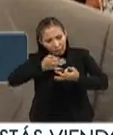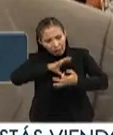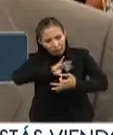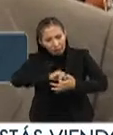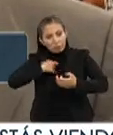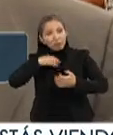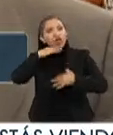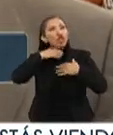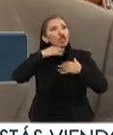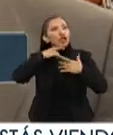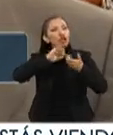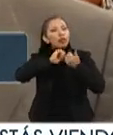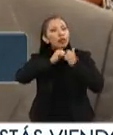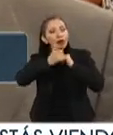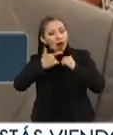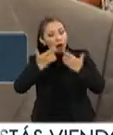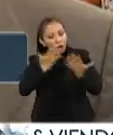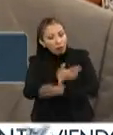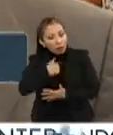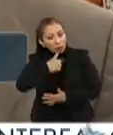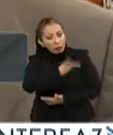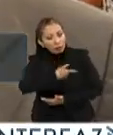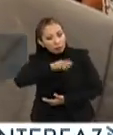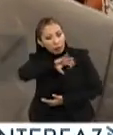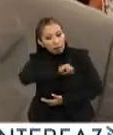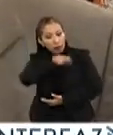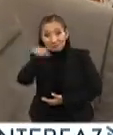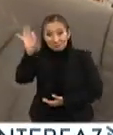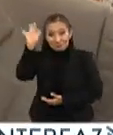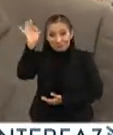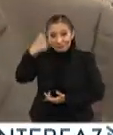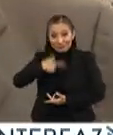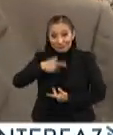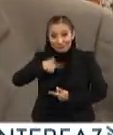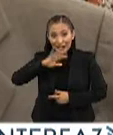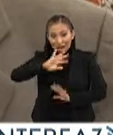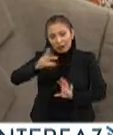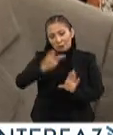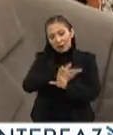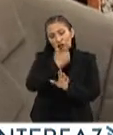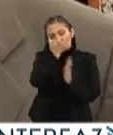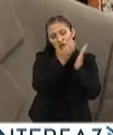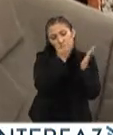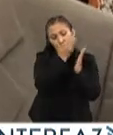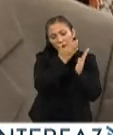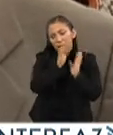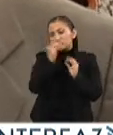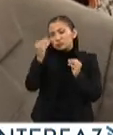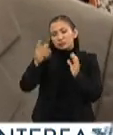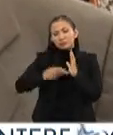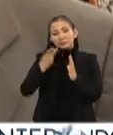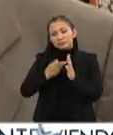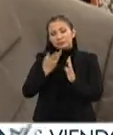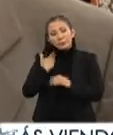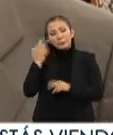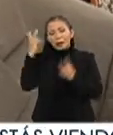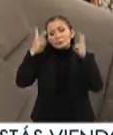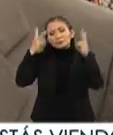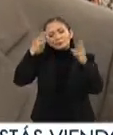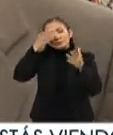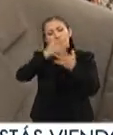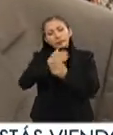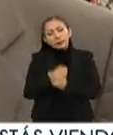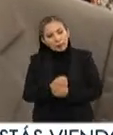por ahí perdidas y, ¿por qué no? La gente que ya ha pasado por la escuela y todo, muchas veces nos